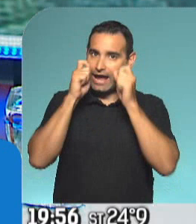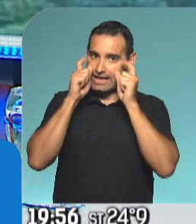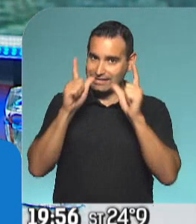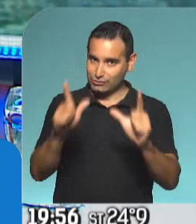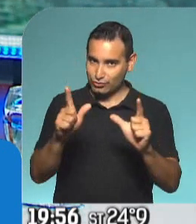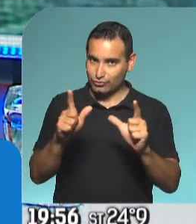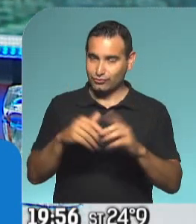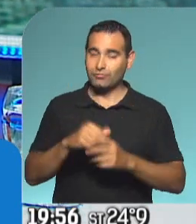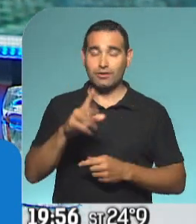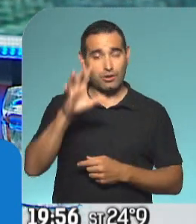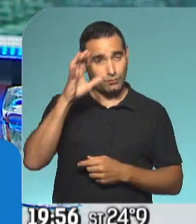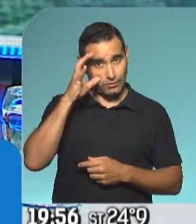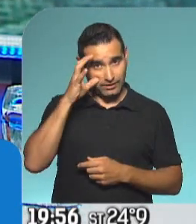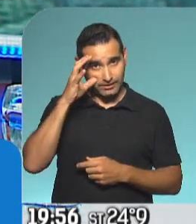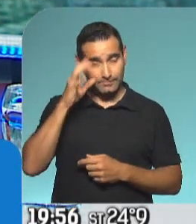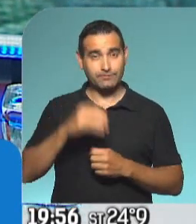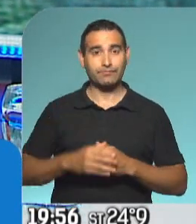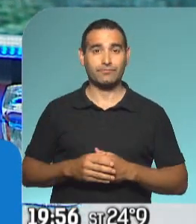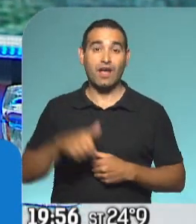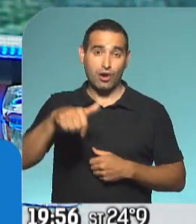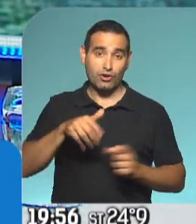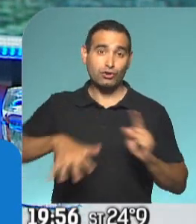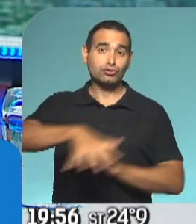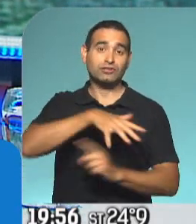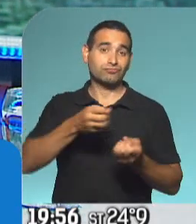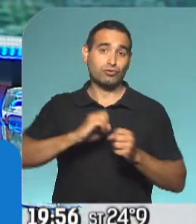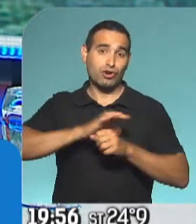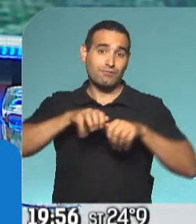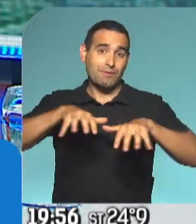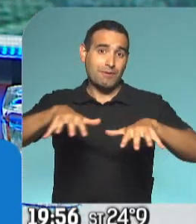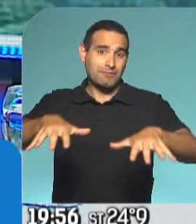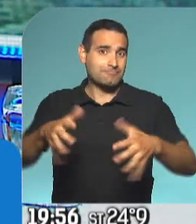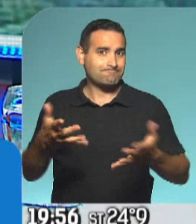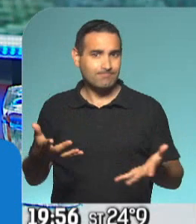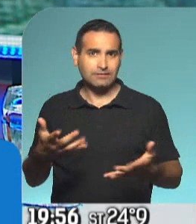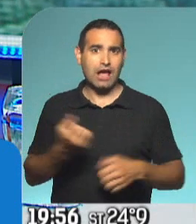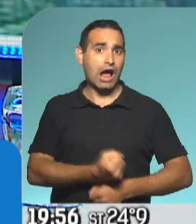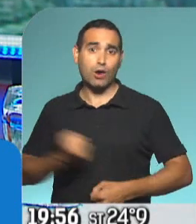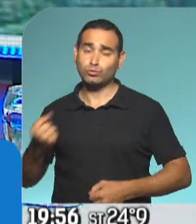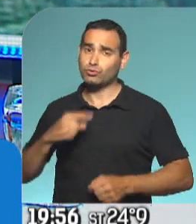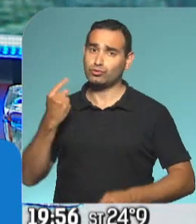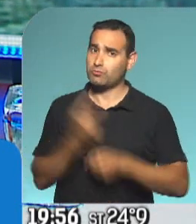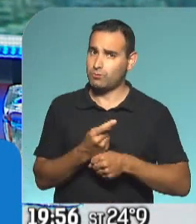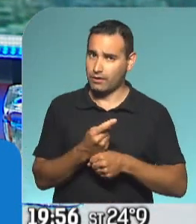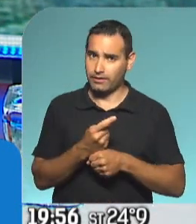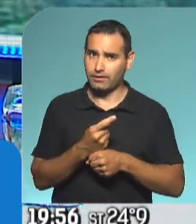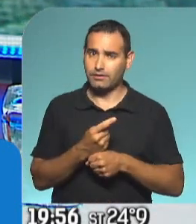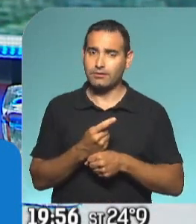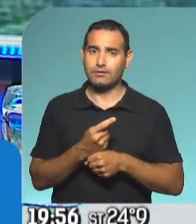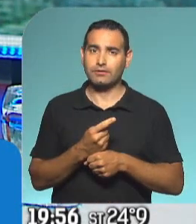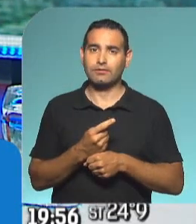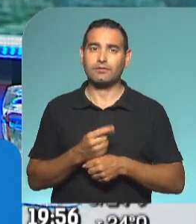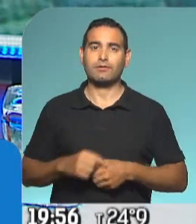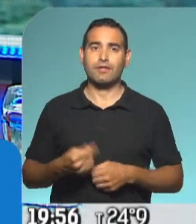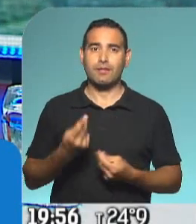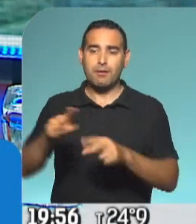porque recordemos, en el contexto de pandemia no se pueden hacer ajustes, no se puede pensar en un